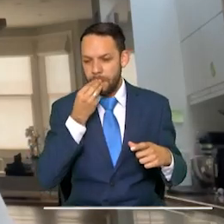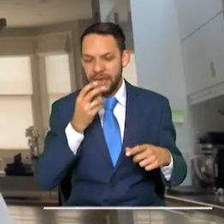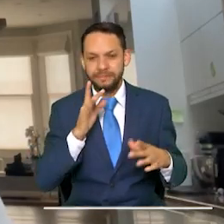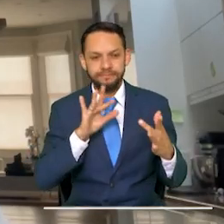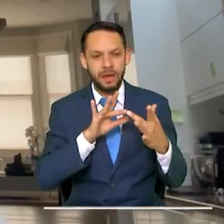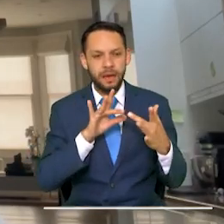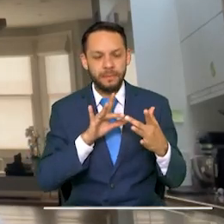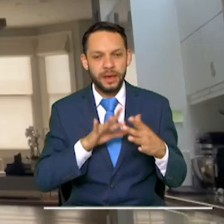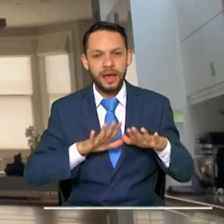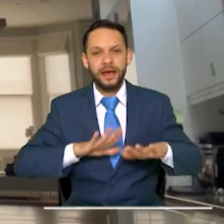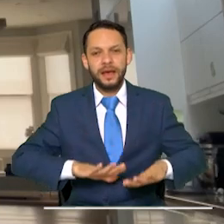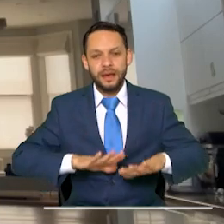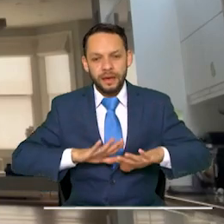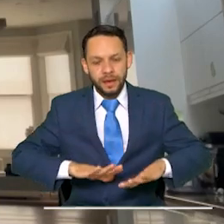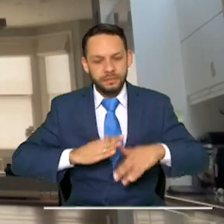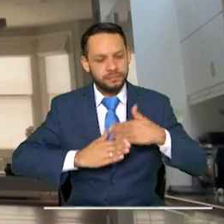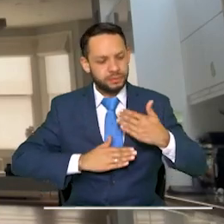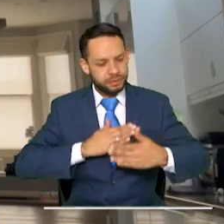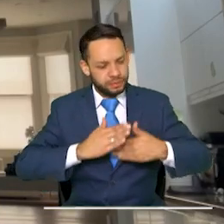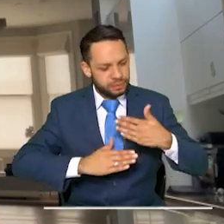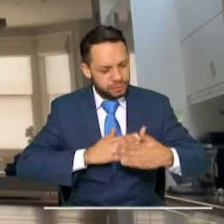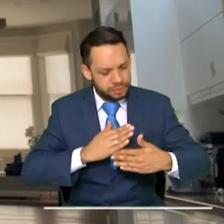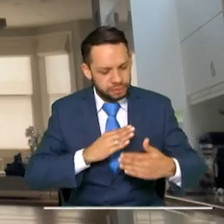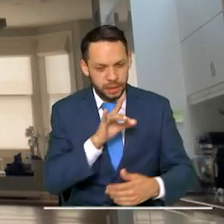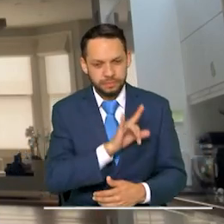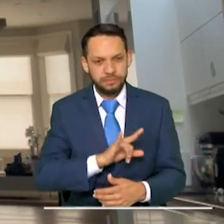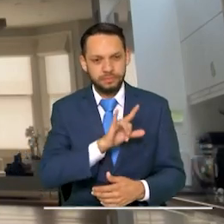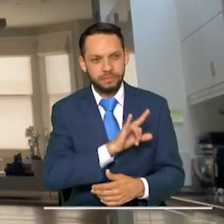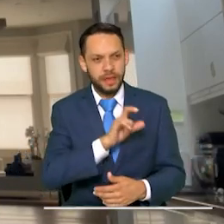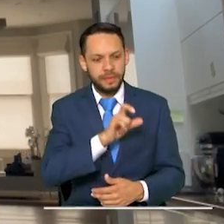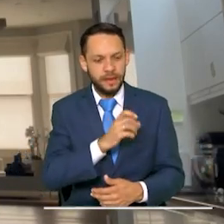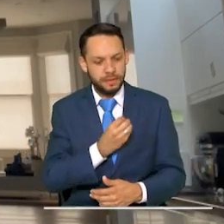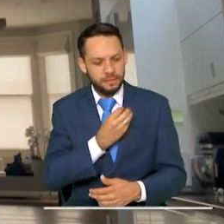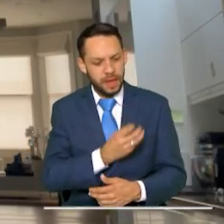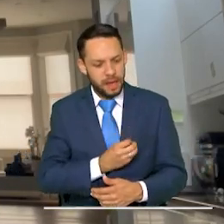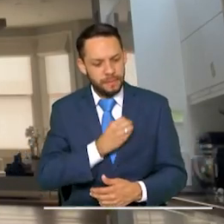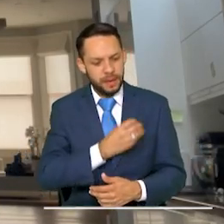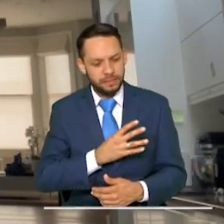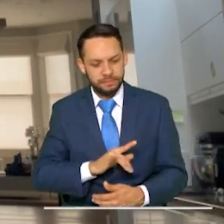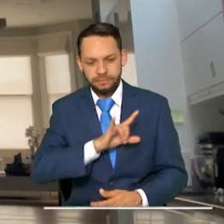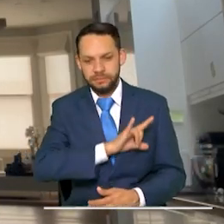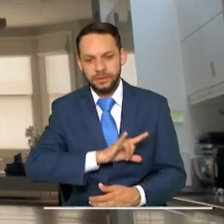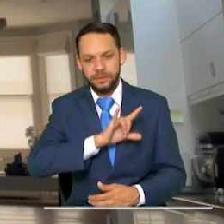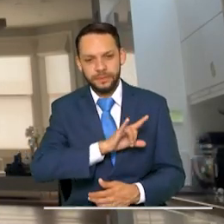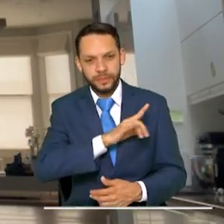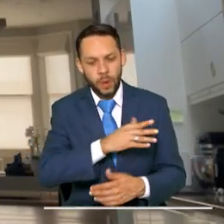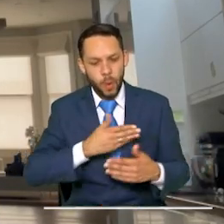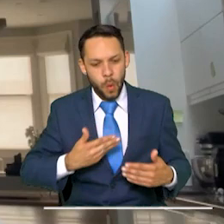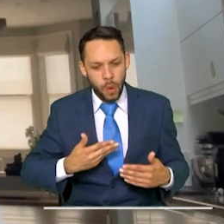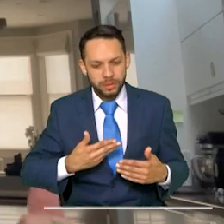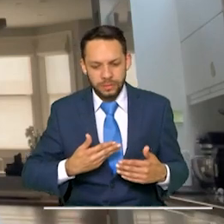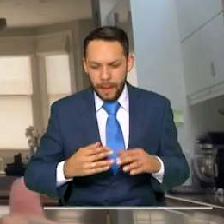nuestro proceso amorosamente, sin tener que castigarnos y sin tener que